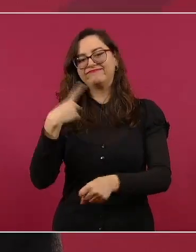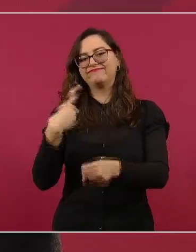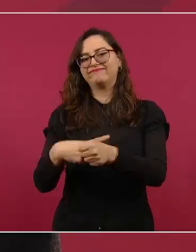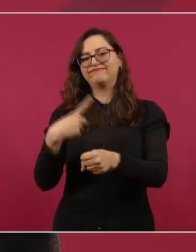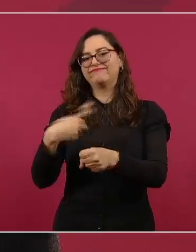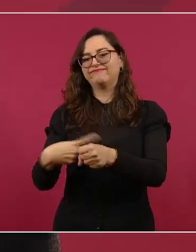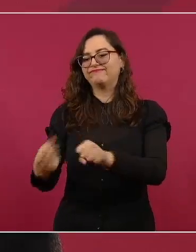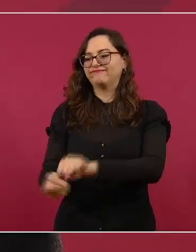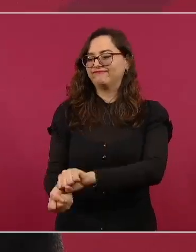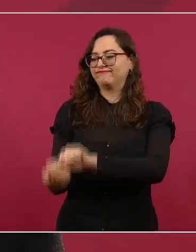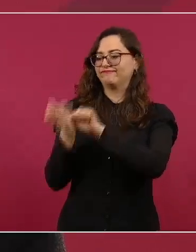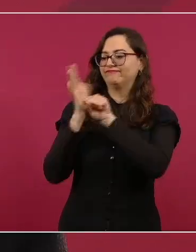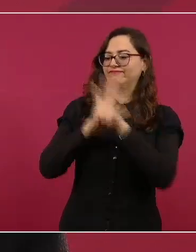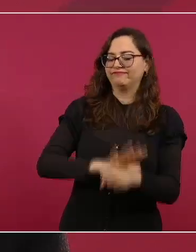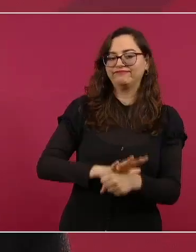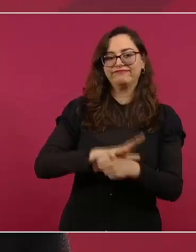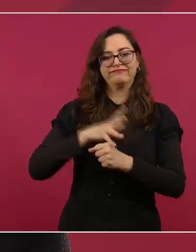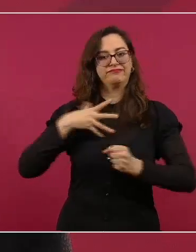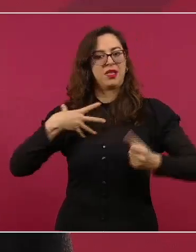con la guerra.